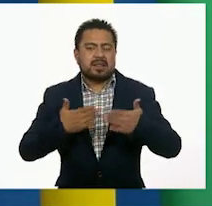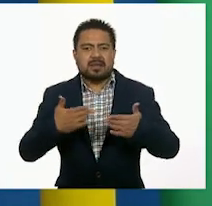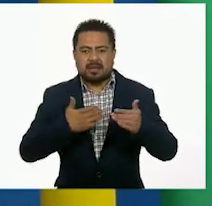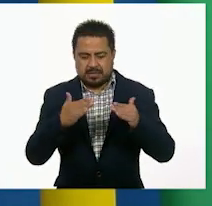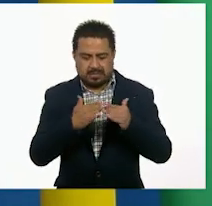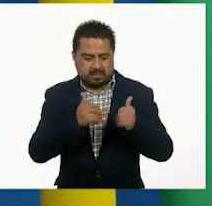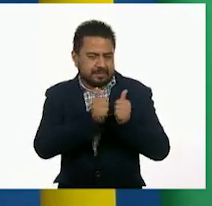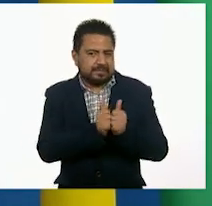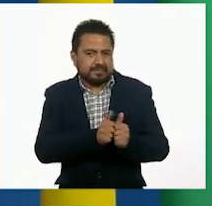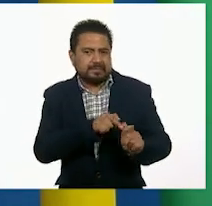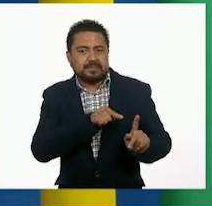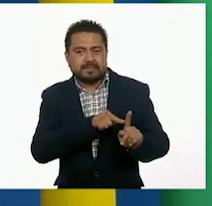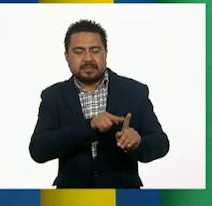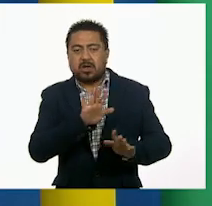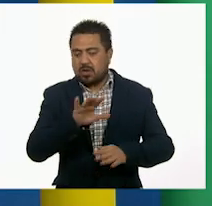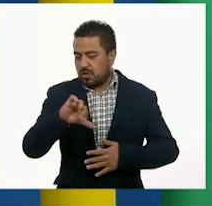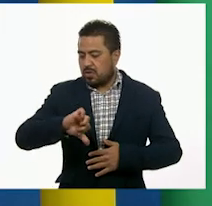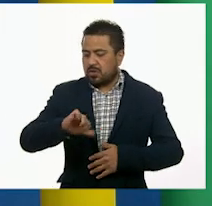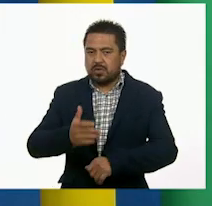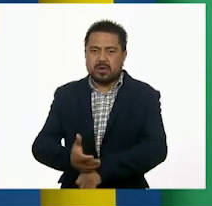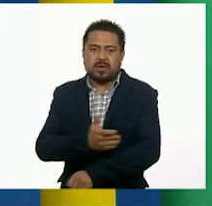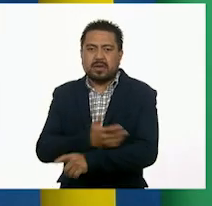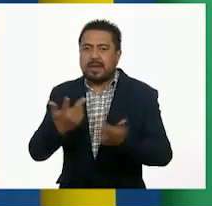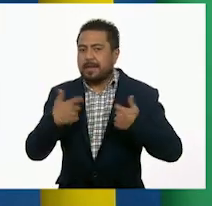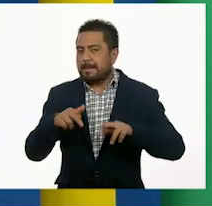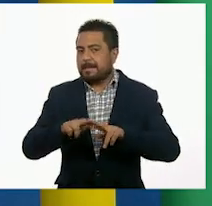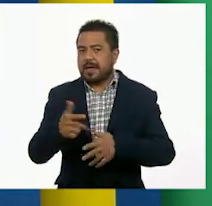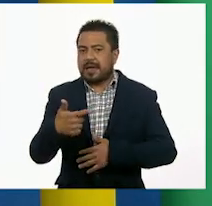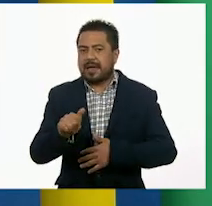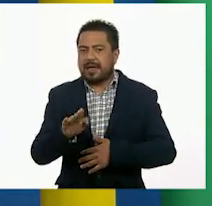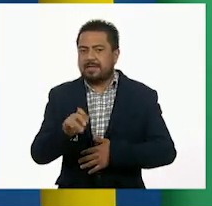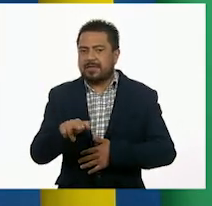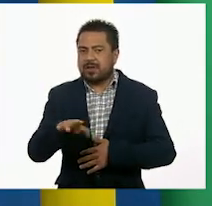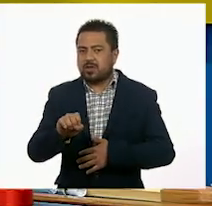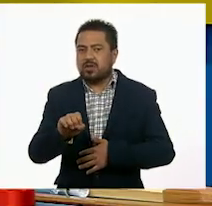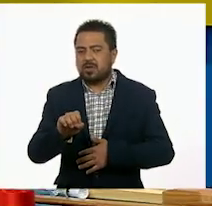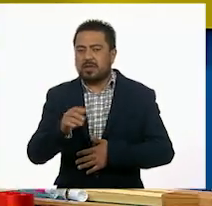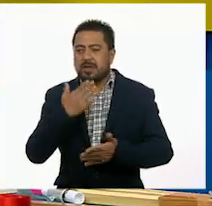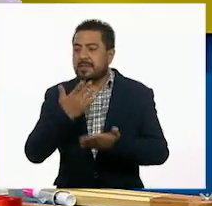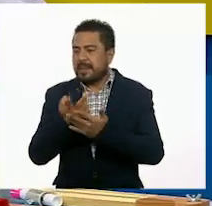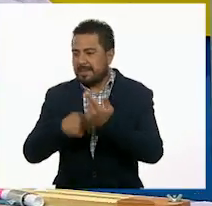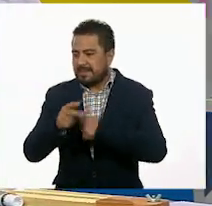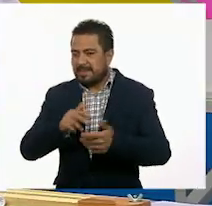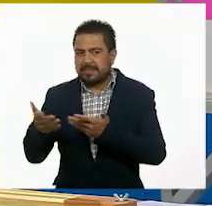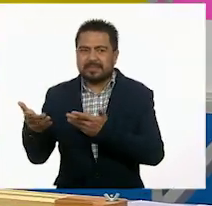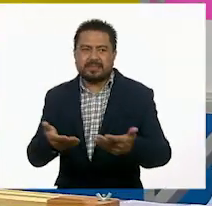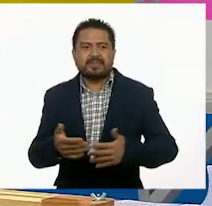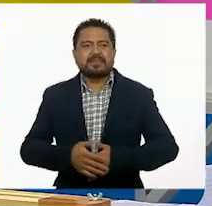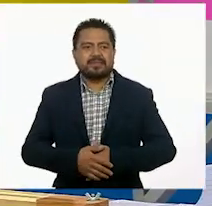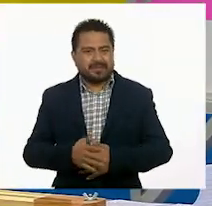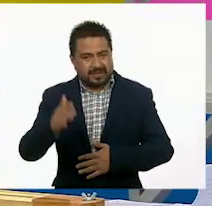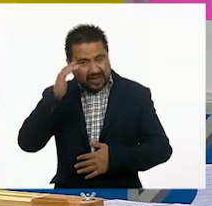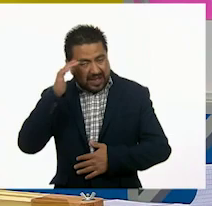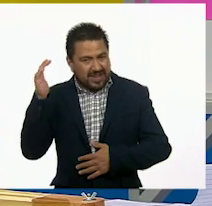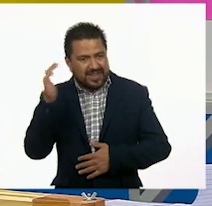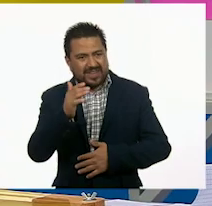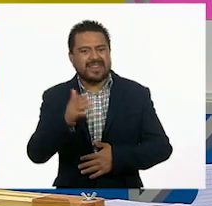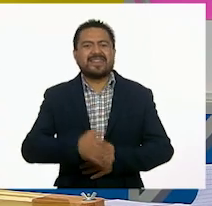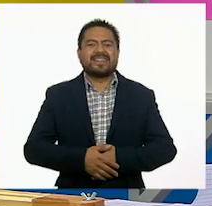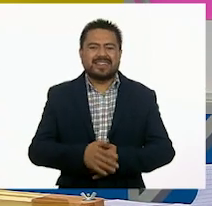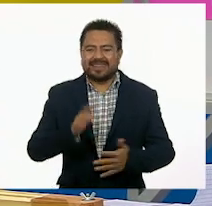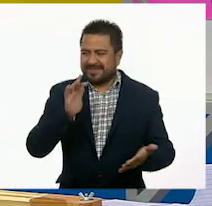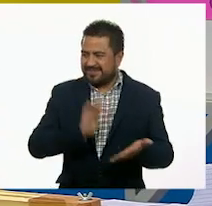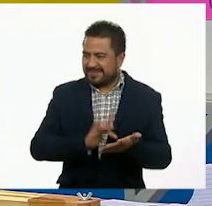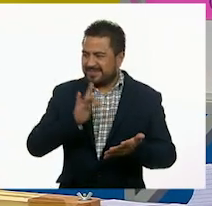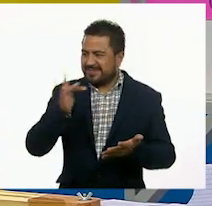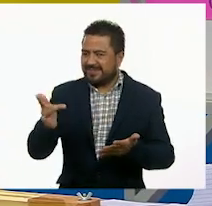desde nuestros hogares. Hoy nos acompaña el maestro Gabino Sánchez. Maestro, bienvenido. Hola, Juan Carlos.